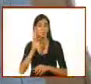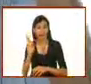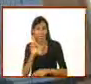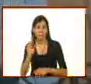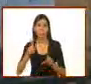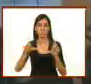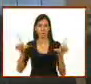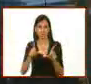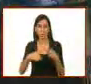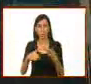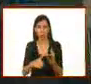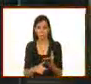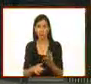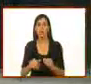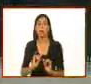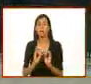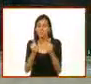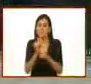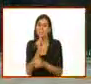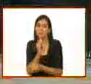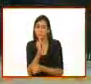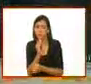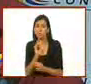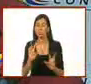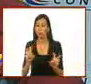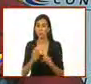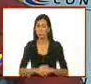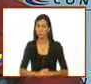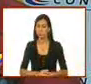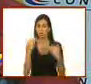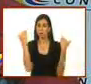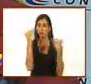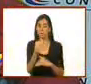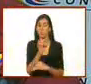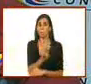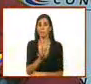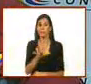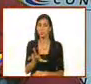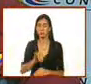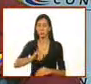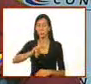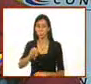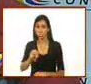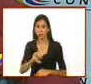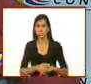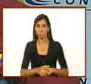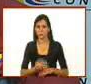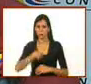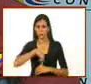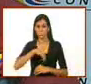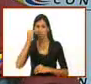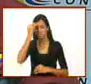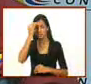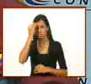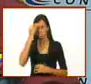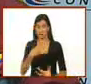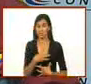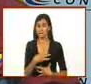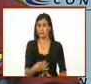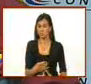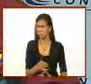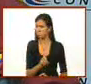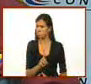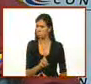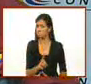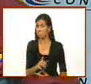sus datos ante Conatel. Quien no venga en estos 15 días, que vence el plazo el 23 de junio, nosotros consideramos que no está interesado